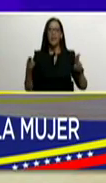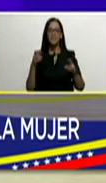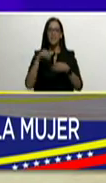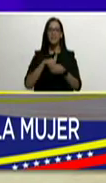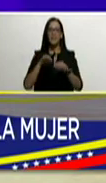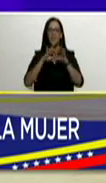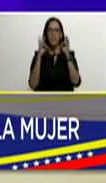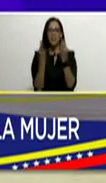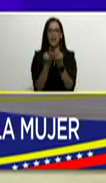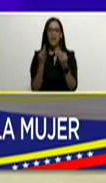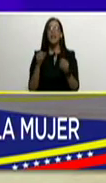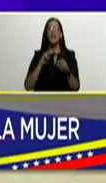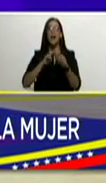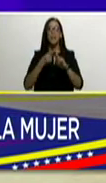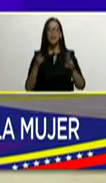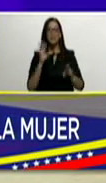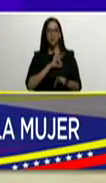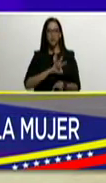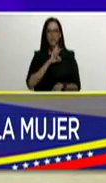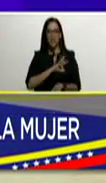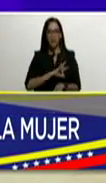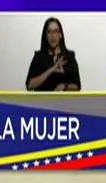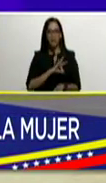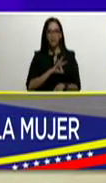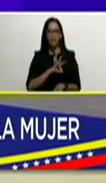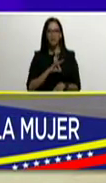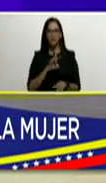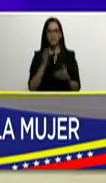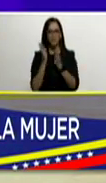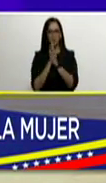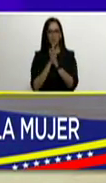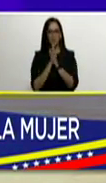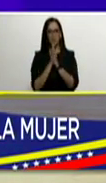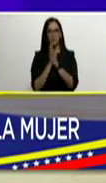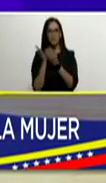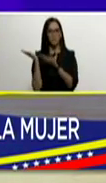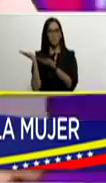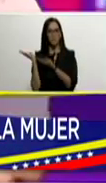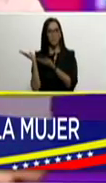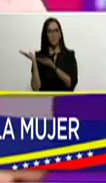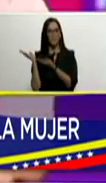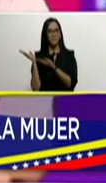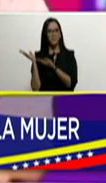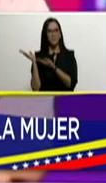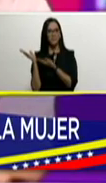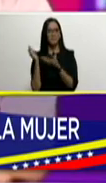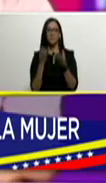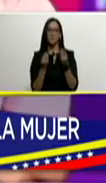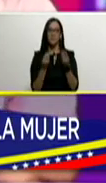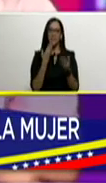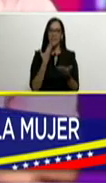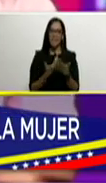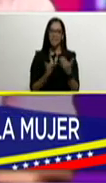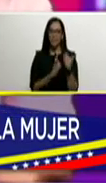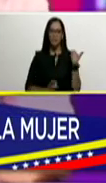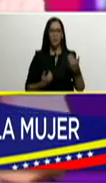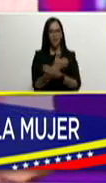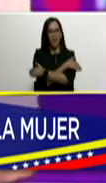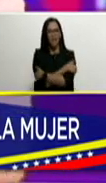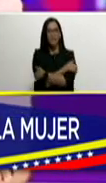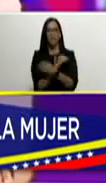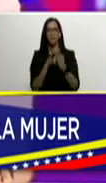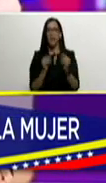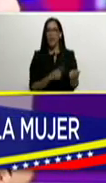intrafamiliar es la paz social. Gabriela, por favor, adelante. Muchas gracias, presidente. Un abrazo a todas las